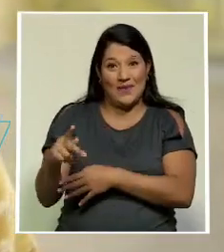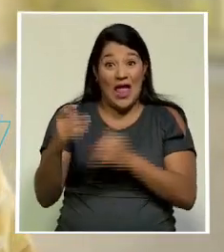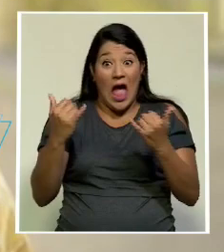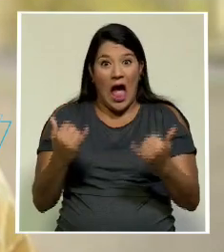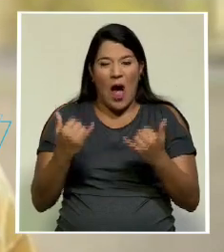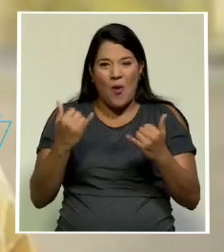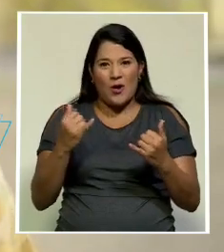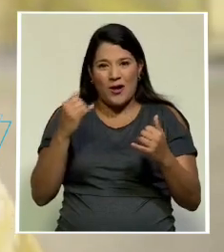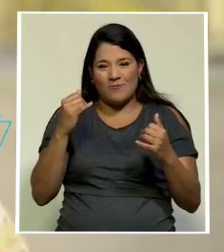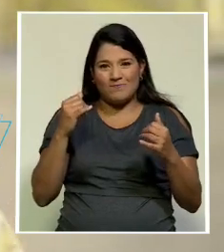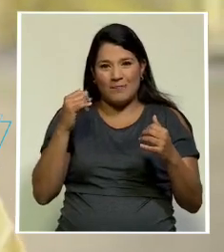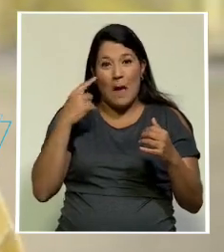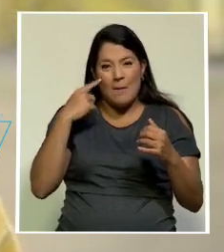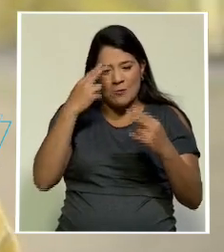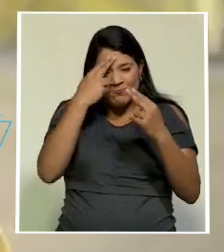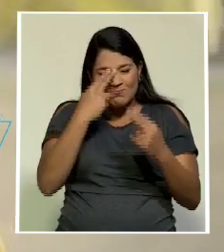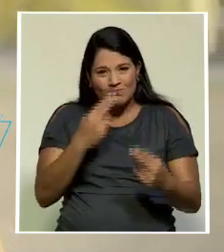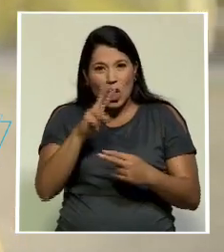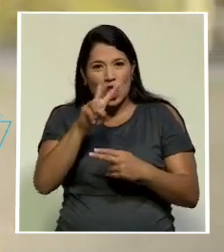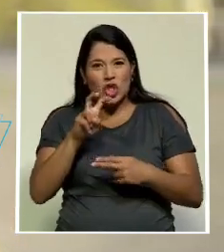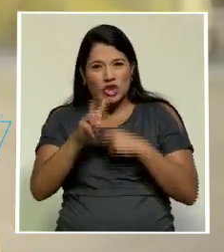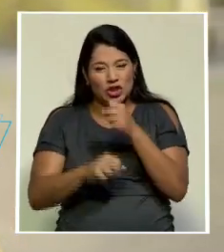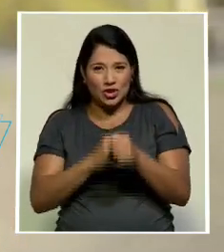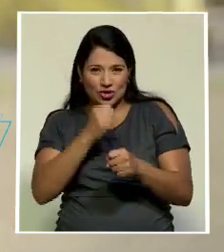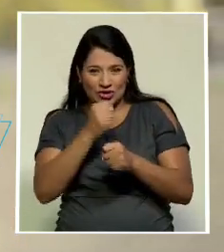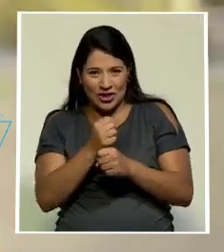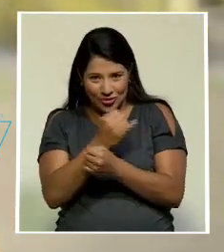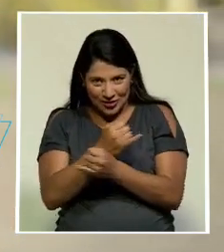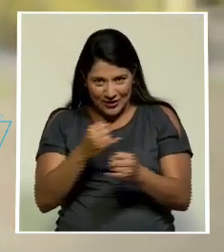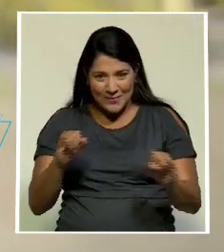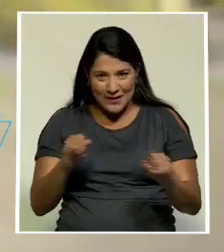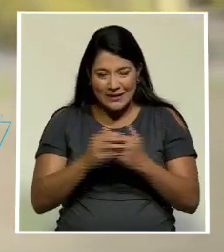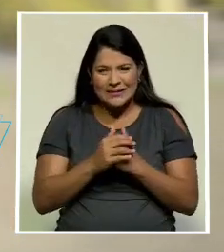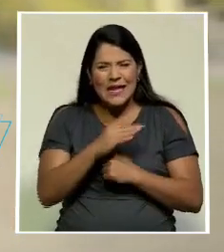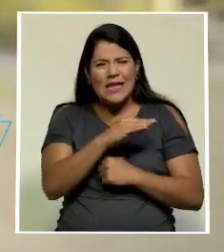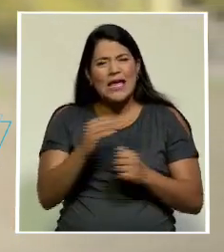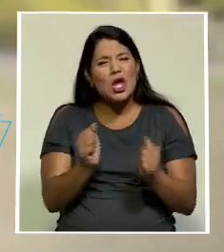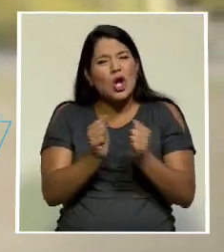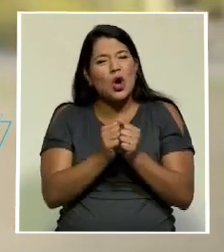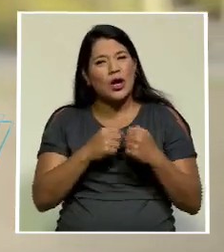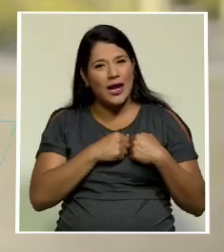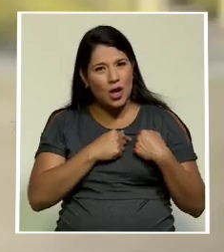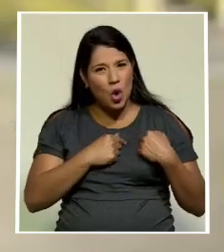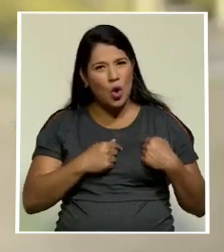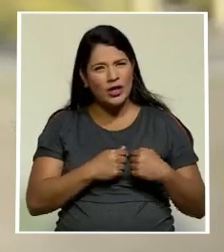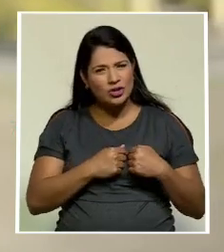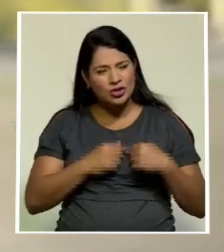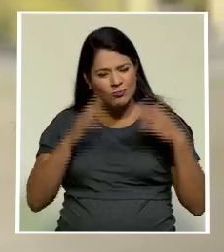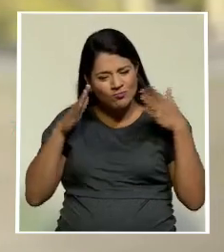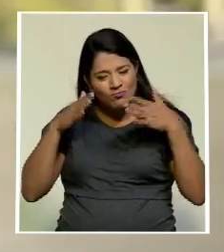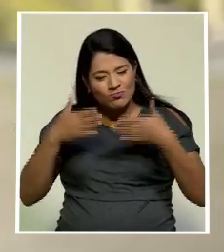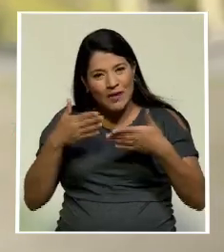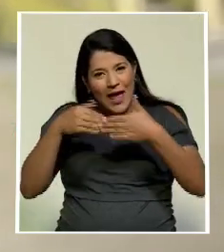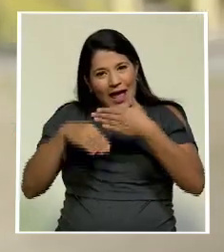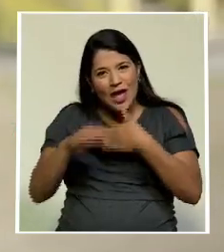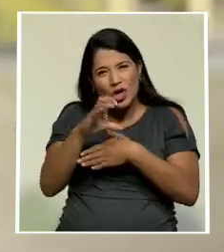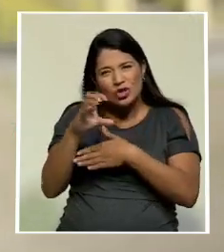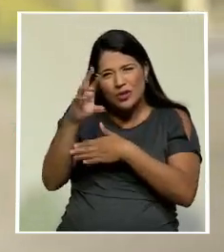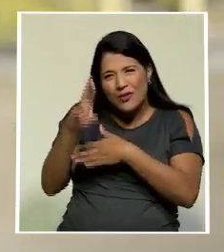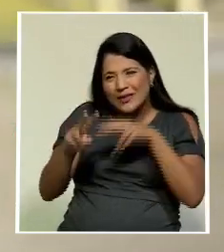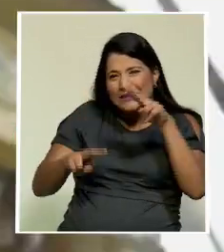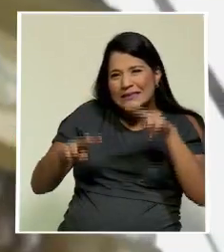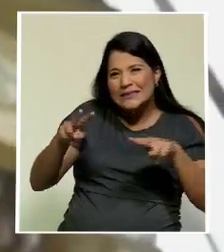independencia, con el corazón y la convicción puestos en el territorio, en la riqueza de nuestra diversidad cultural y de nuestros